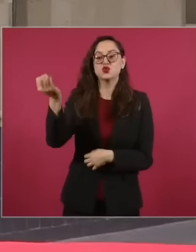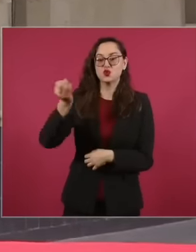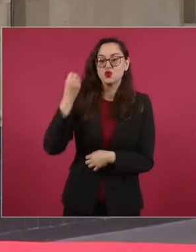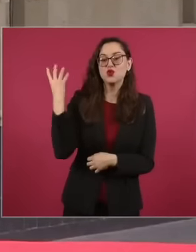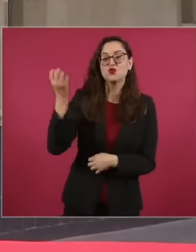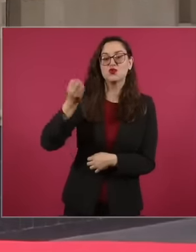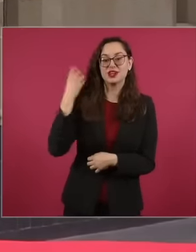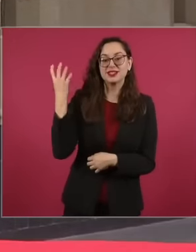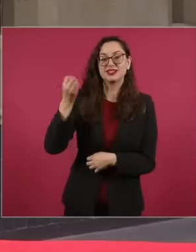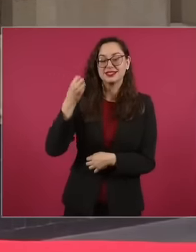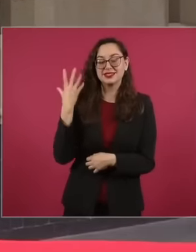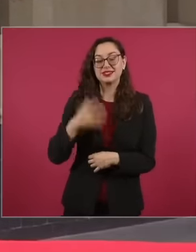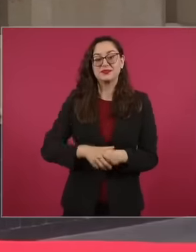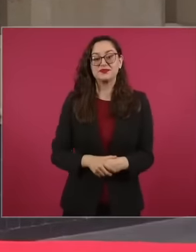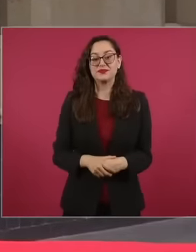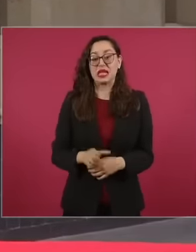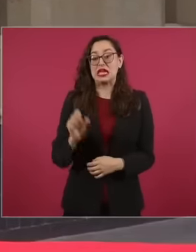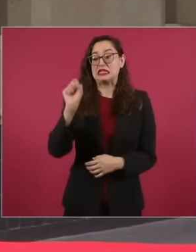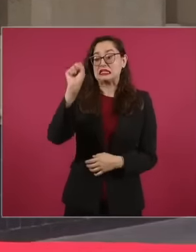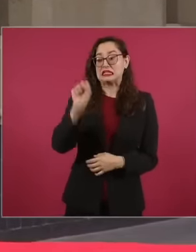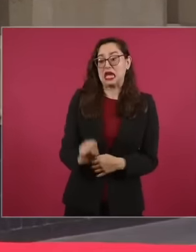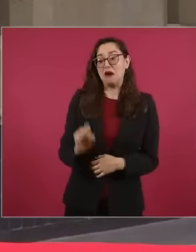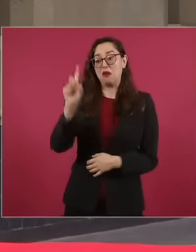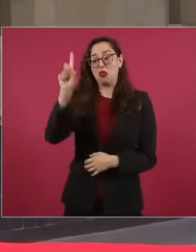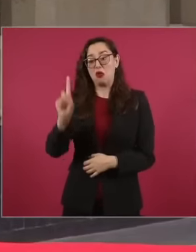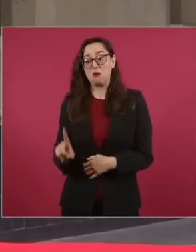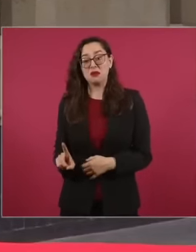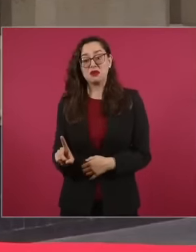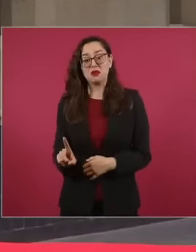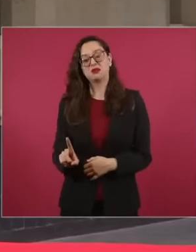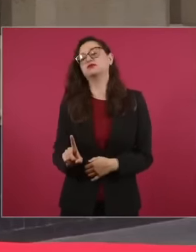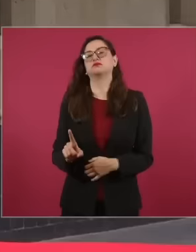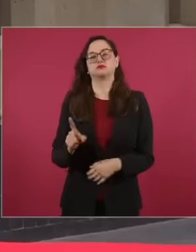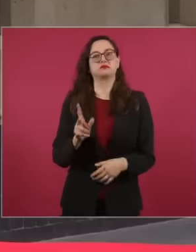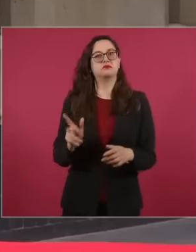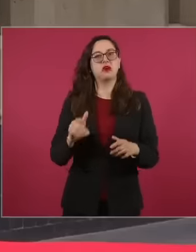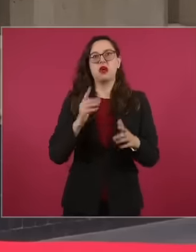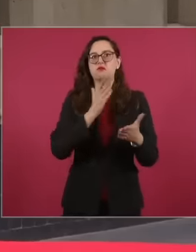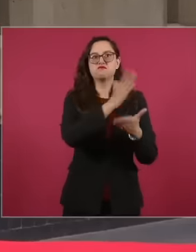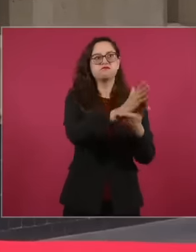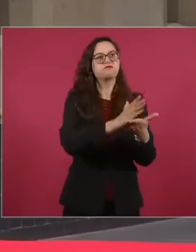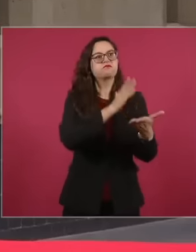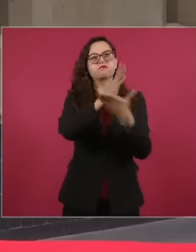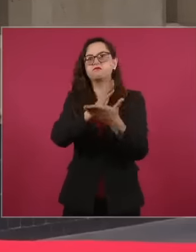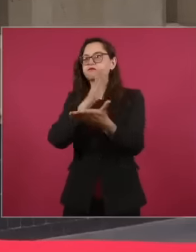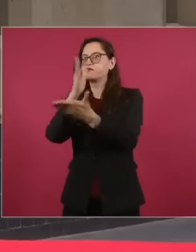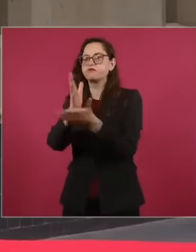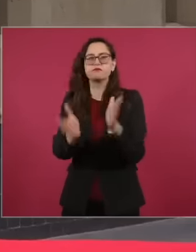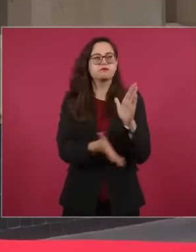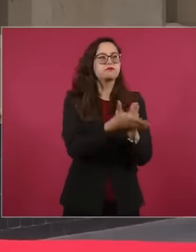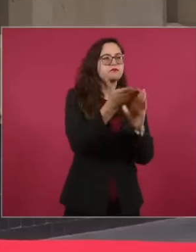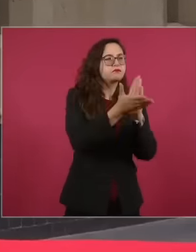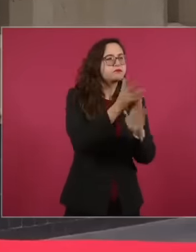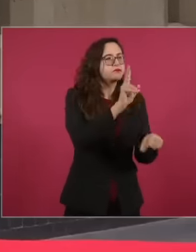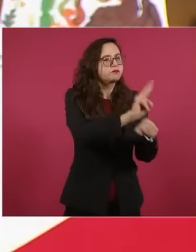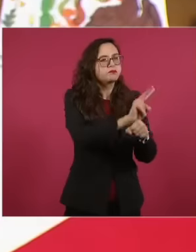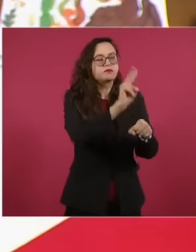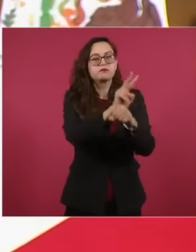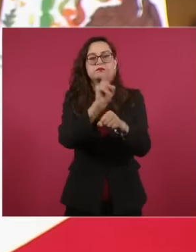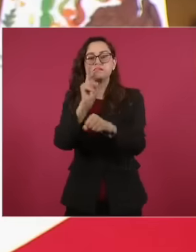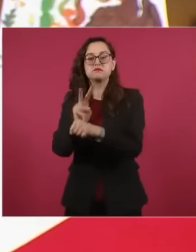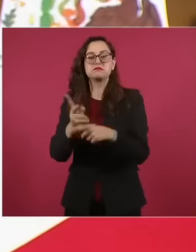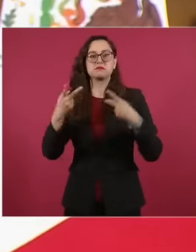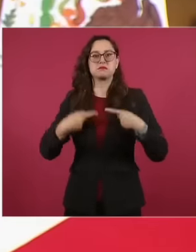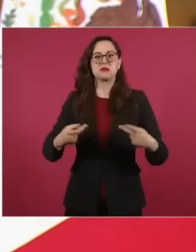Todos los fines de semana los hemos dedicado a supervisar obras y a recoger los sentimientos del pueblo